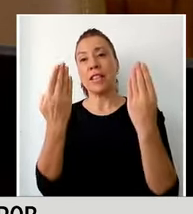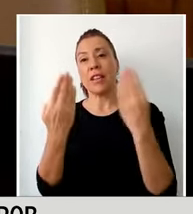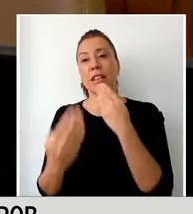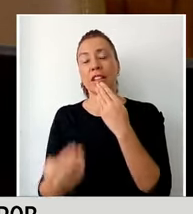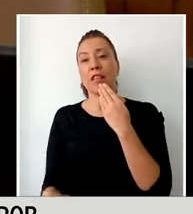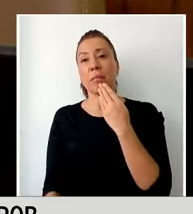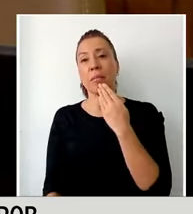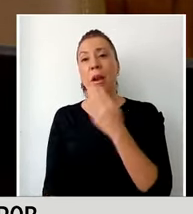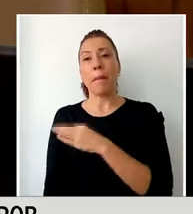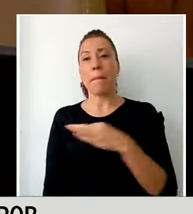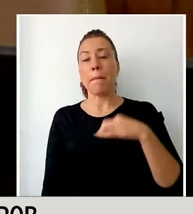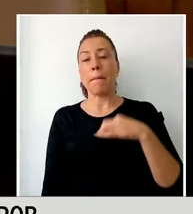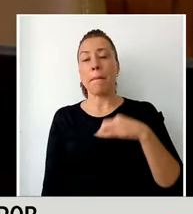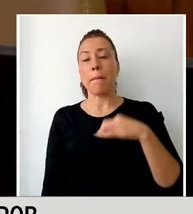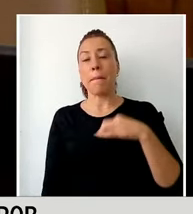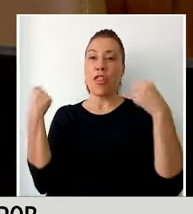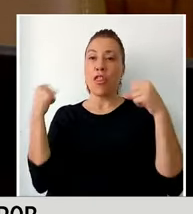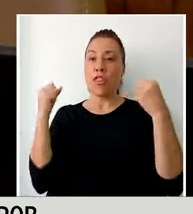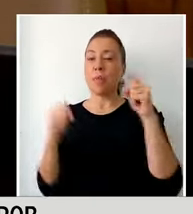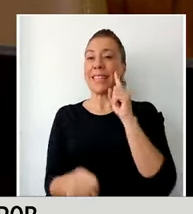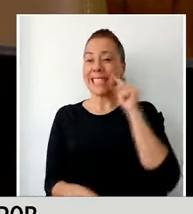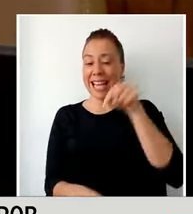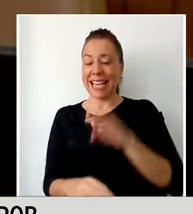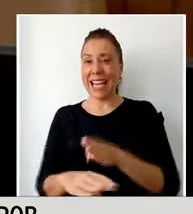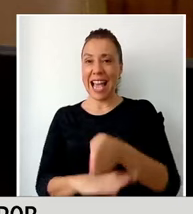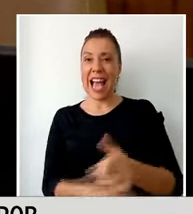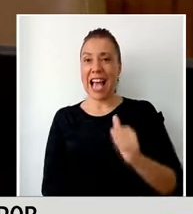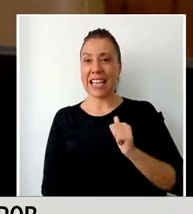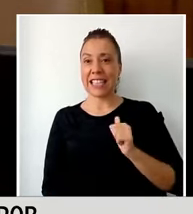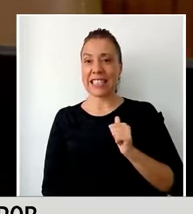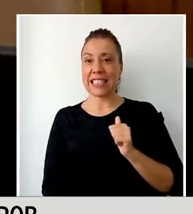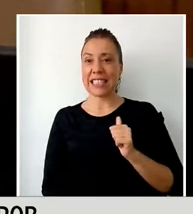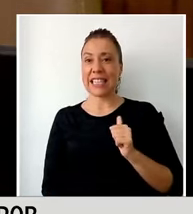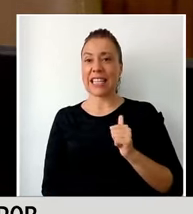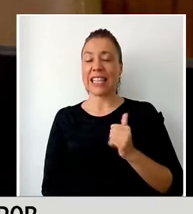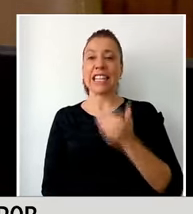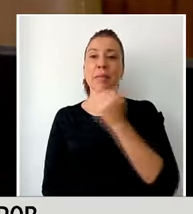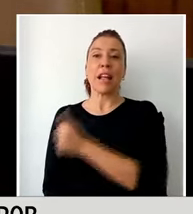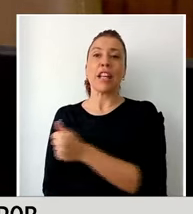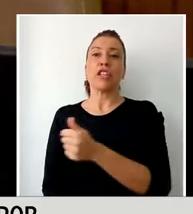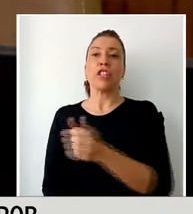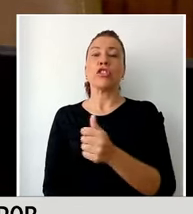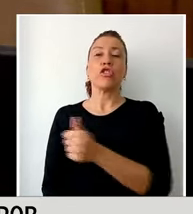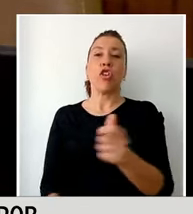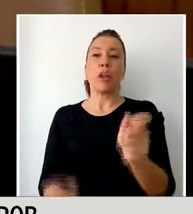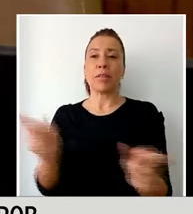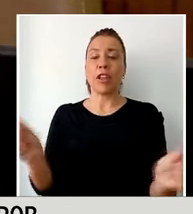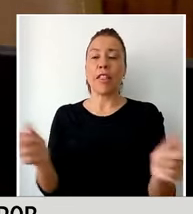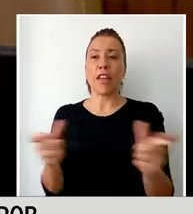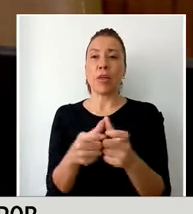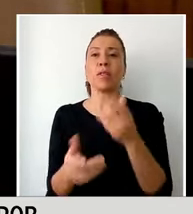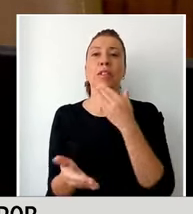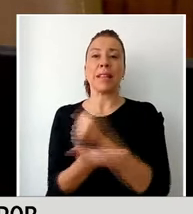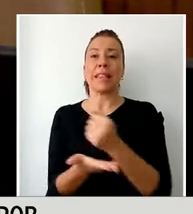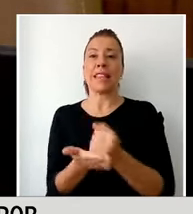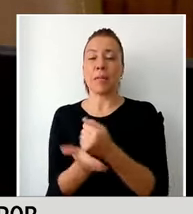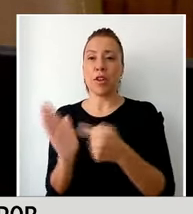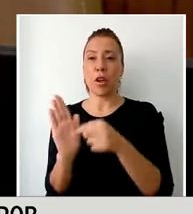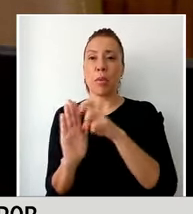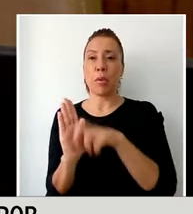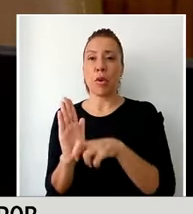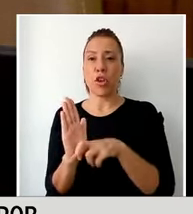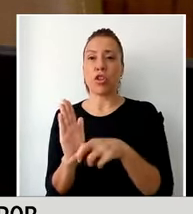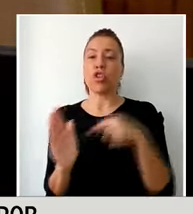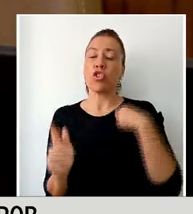del deporte que se encuentra aquí presente por supuesto a toda la comisión que también tramitó este proyecto ya que me parece que es muy